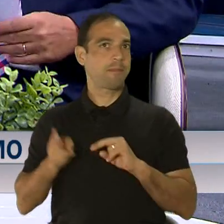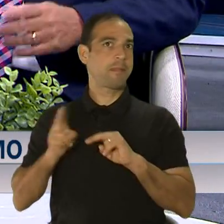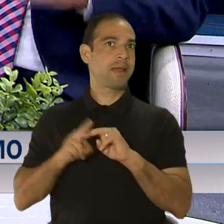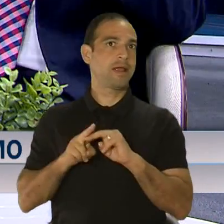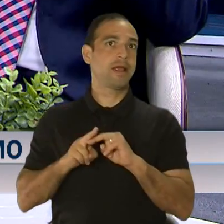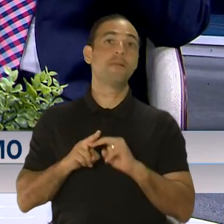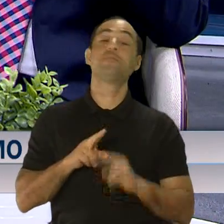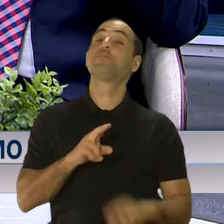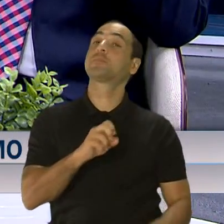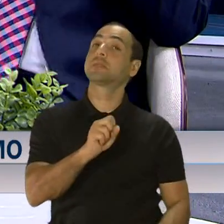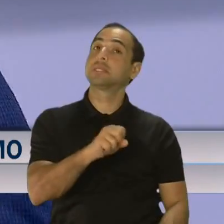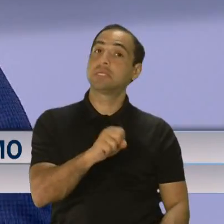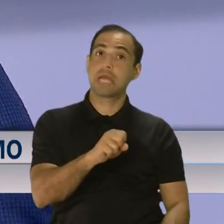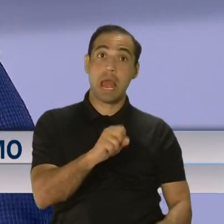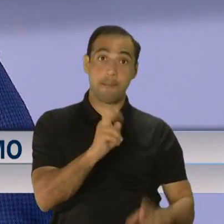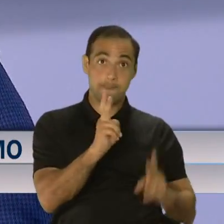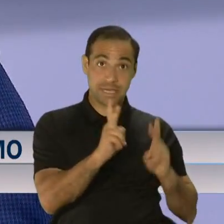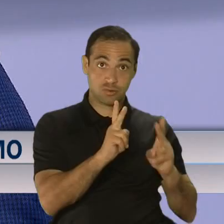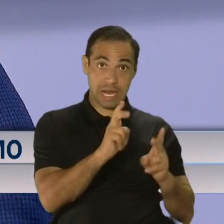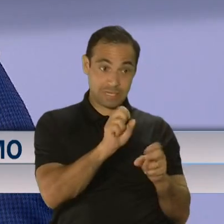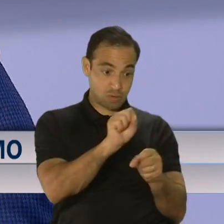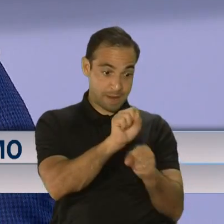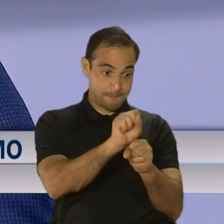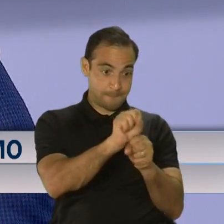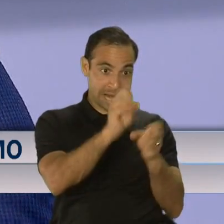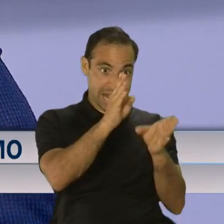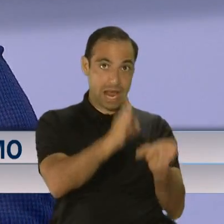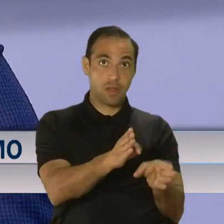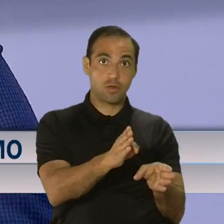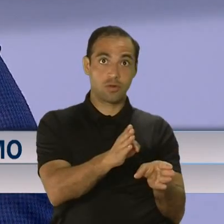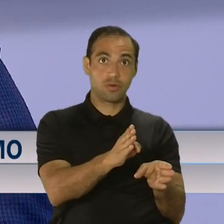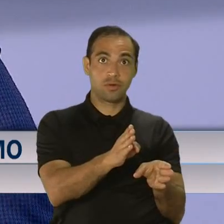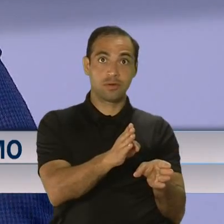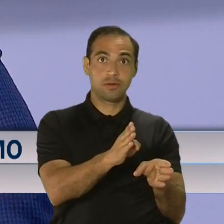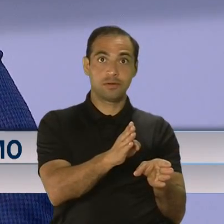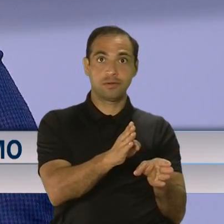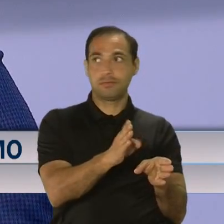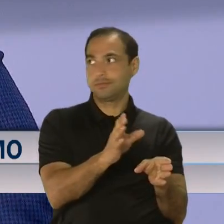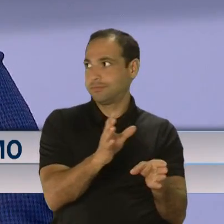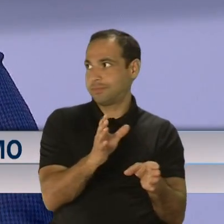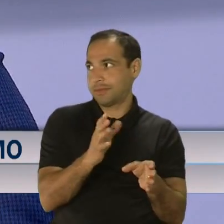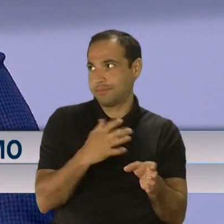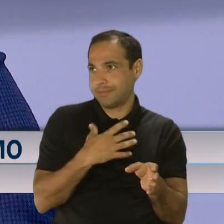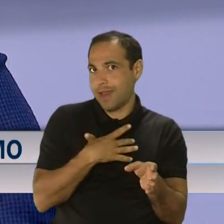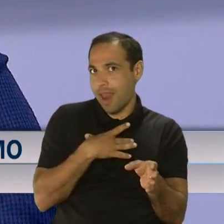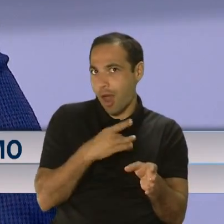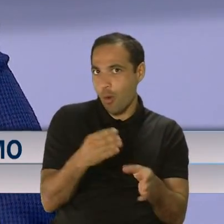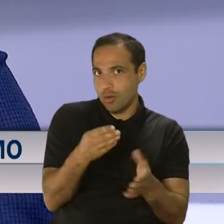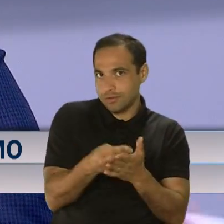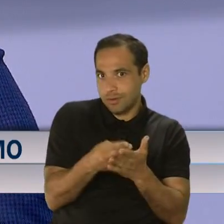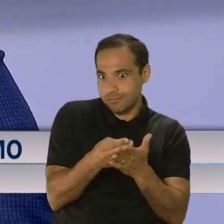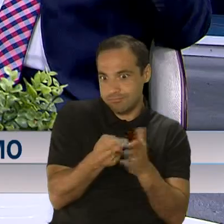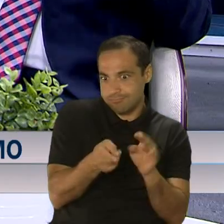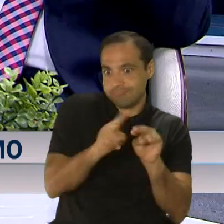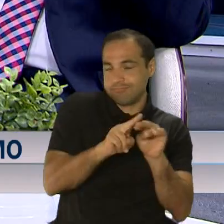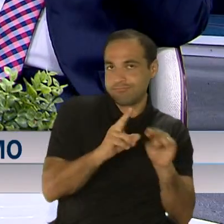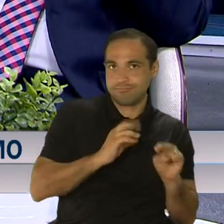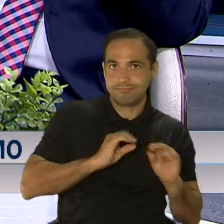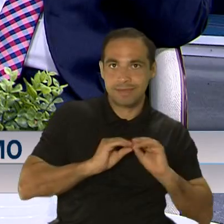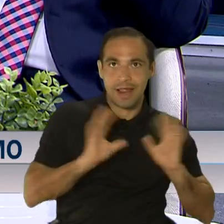Para la persona empleada, creo que decir que a nadie le gusta un poquito más de dinero, pues no viene bien. A todo el mundo le gusta un